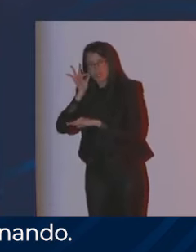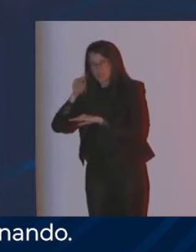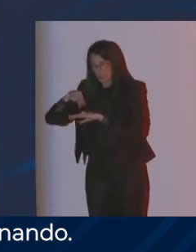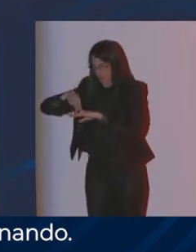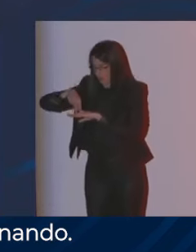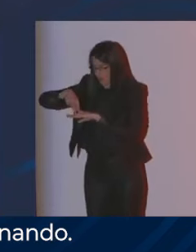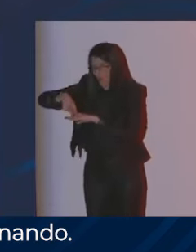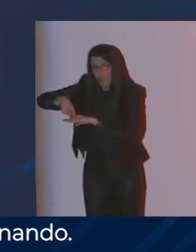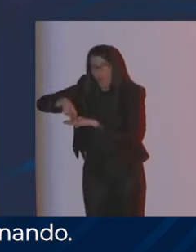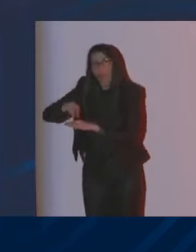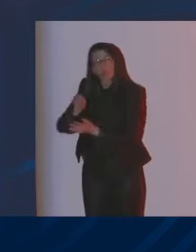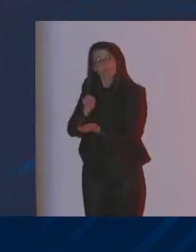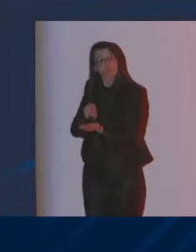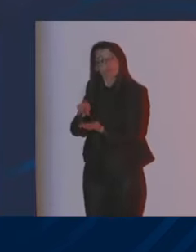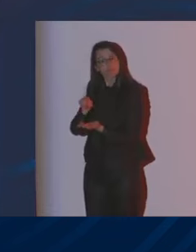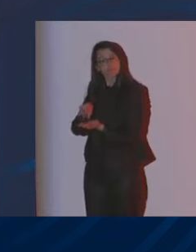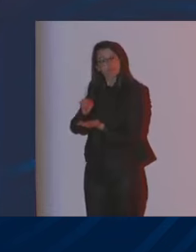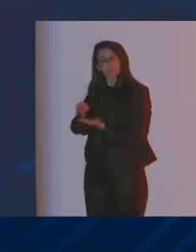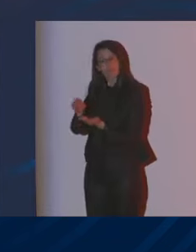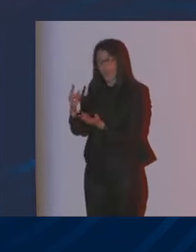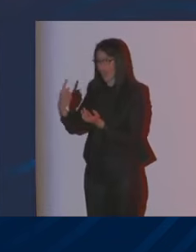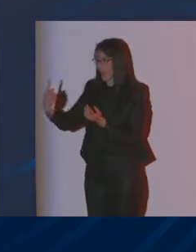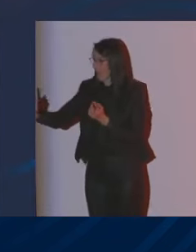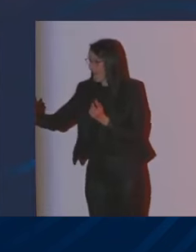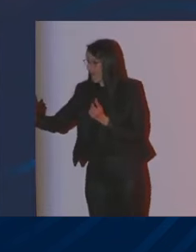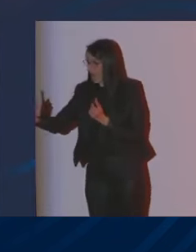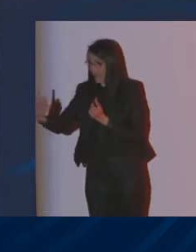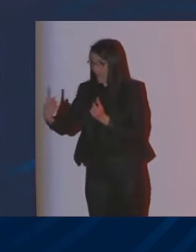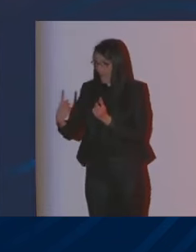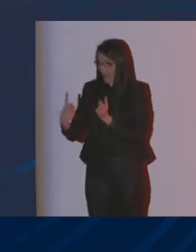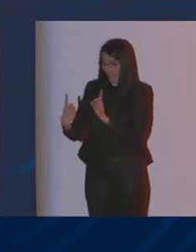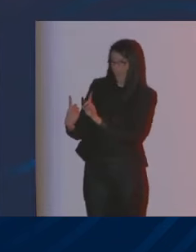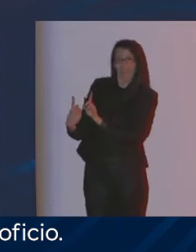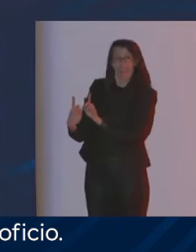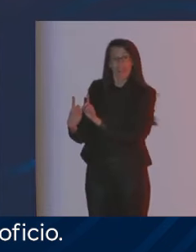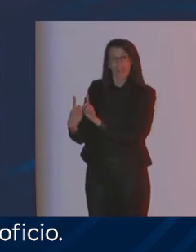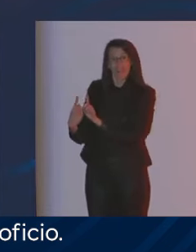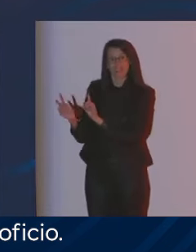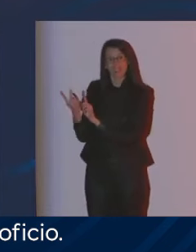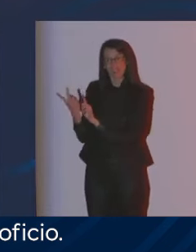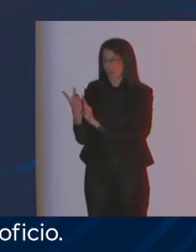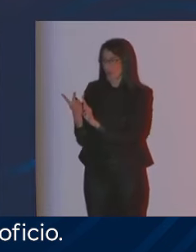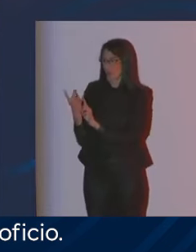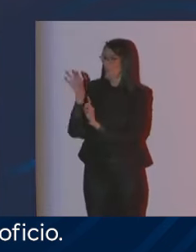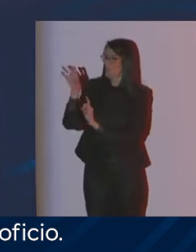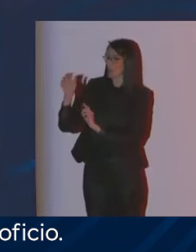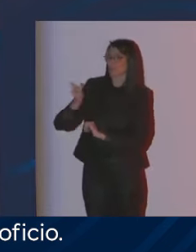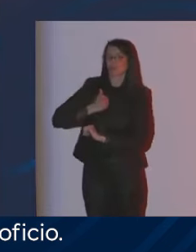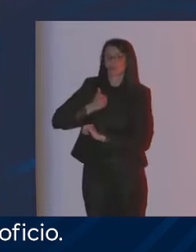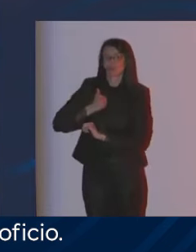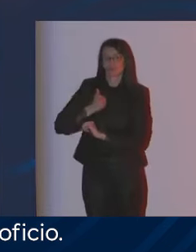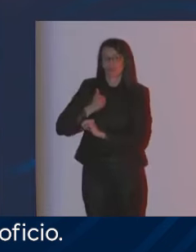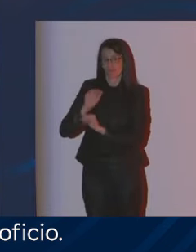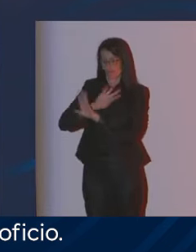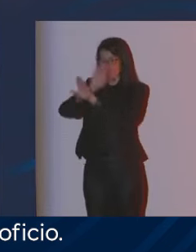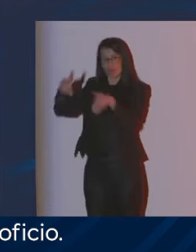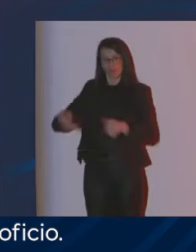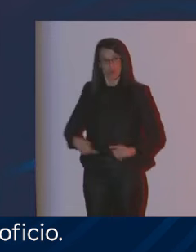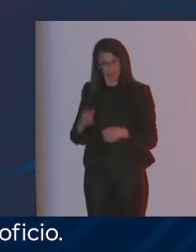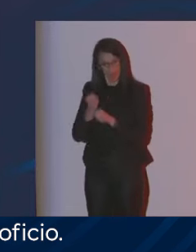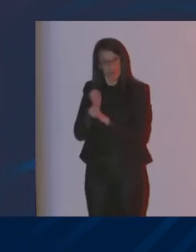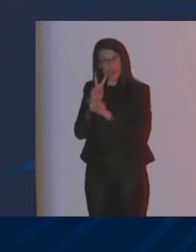pudo continuar caminando. Nos reencontramos y juntas volvimos al país de las oportunidades, donde ha aprendido un nuevo